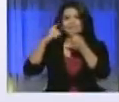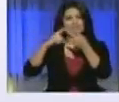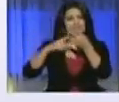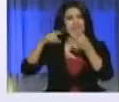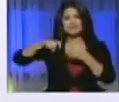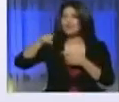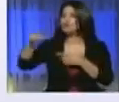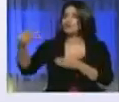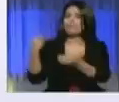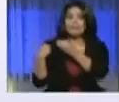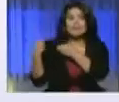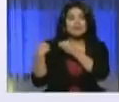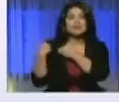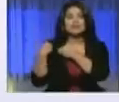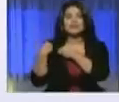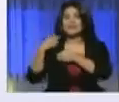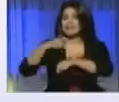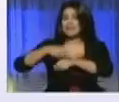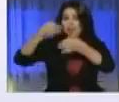me lo pide en tiempo real.